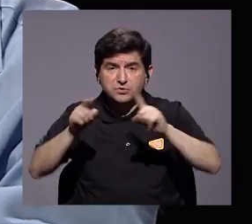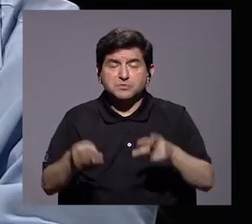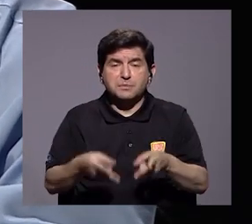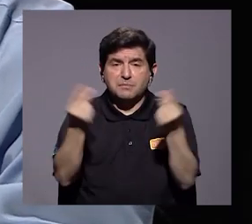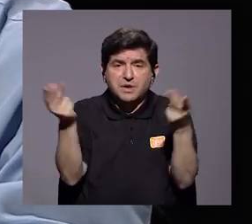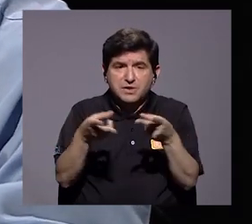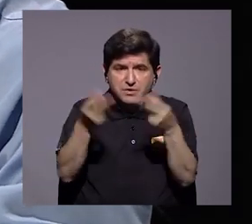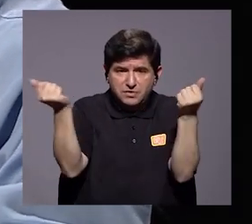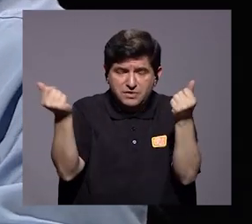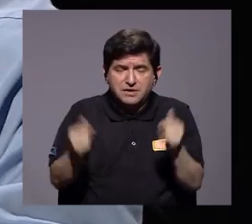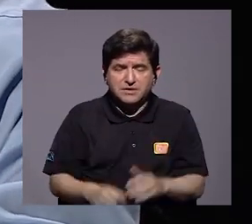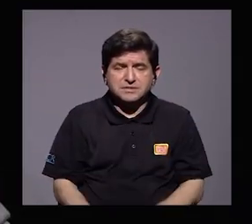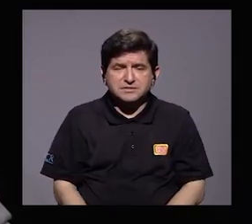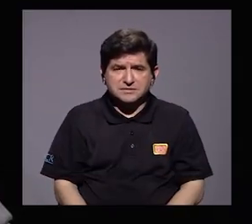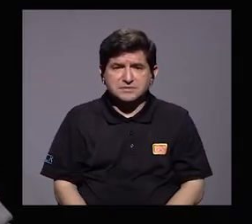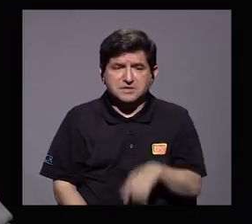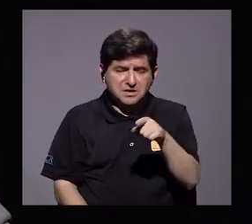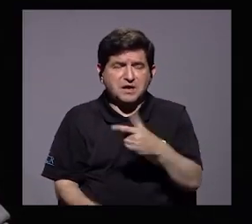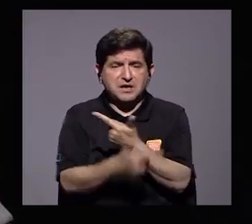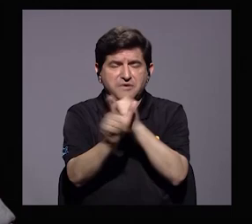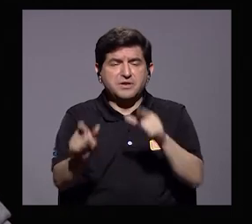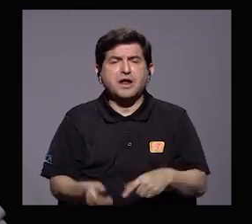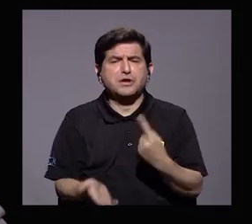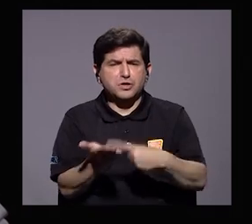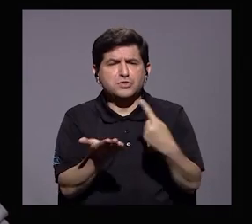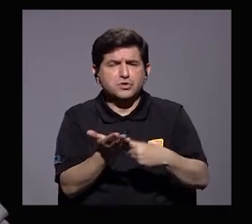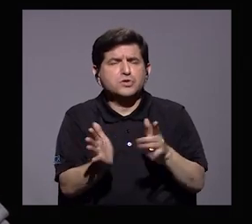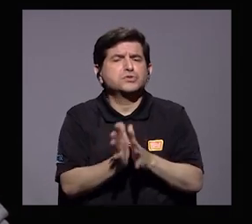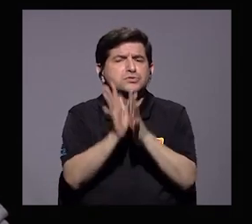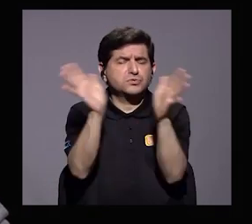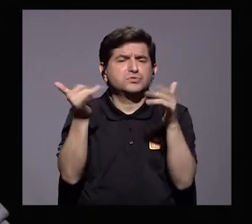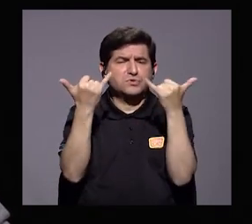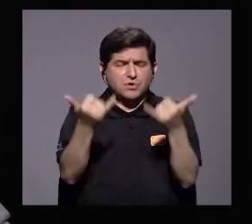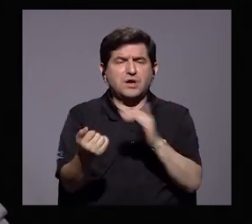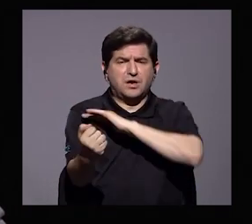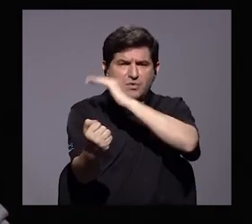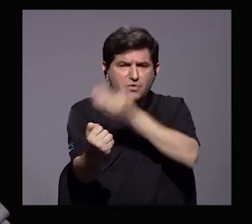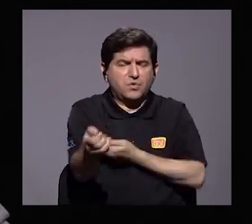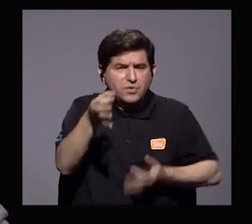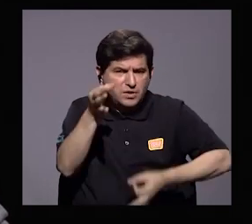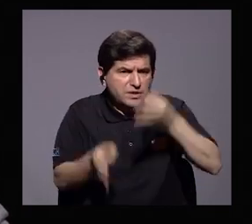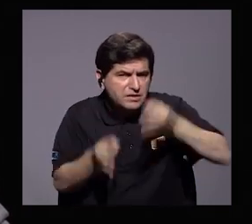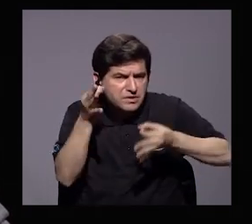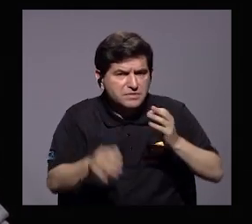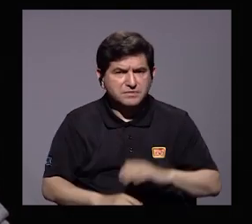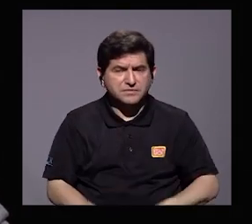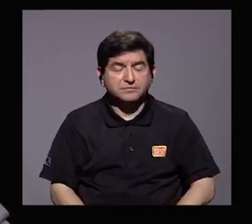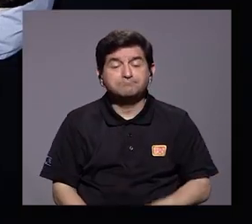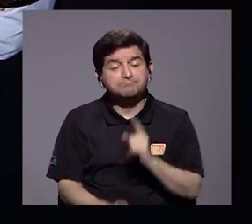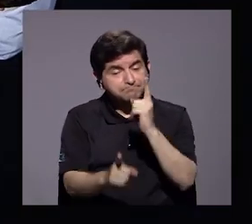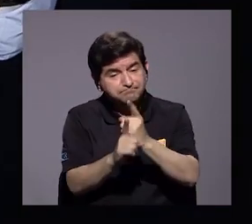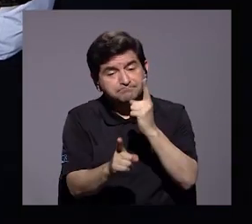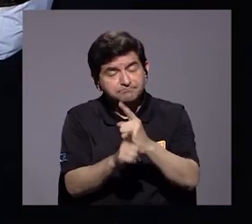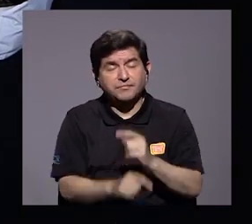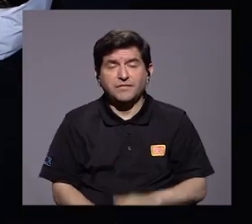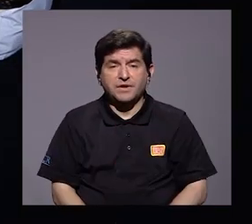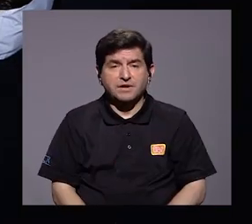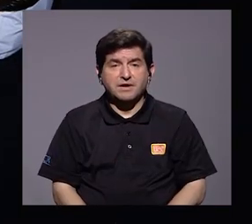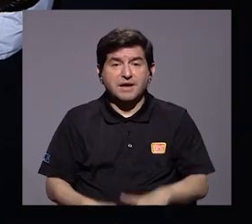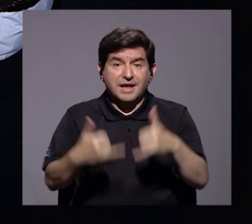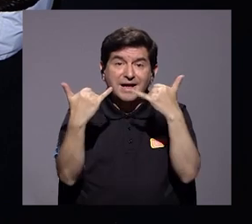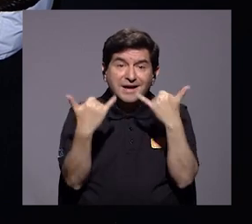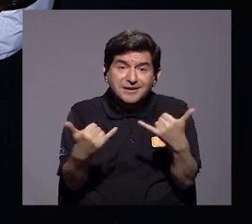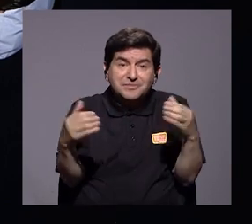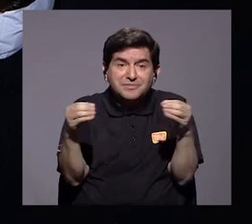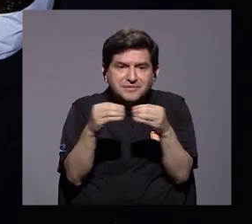hay una gran distorsión de angula muy general en el gran discusión pública sobre el poder judicial en este momento de hecho es correcto bueno en ese momento la